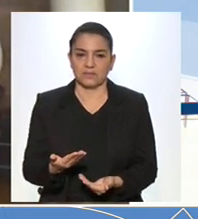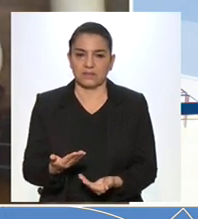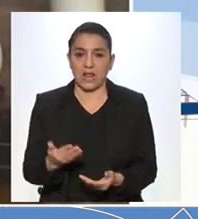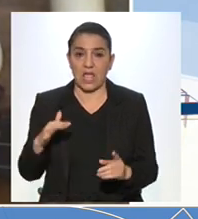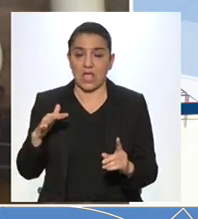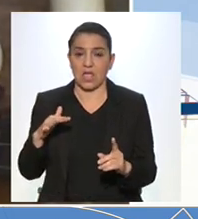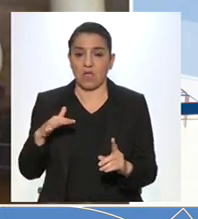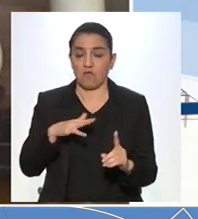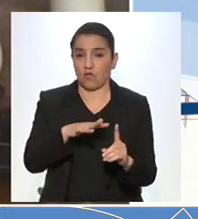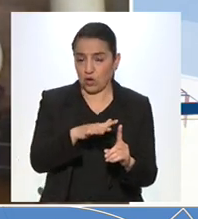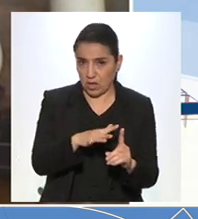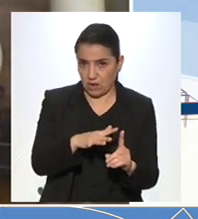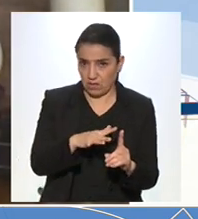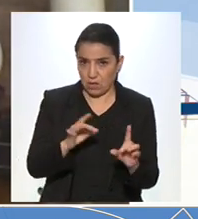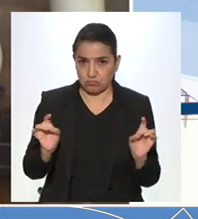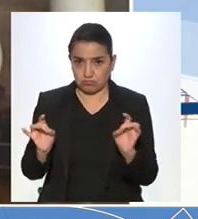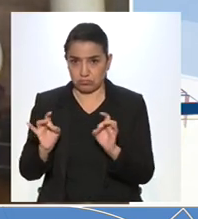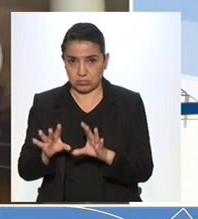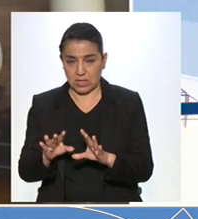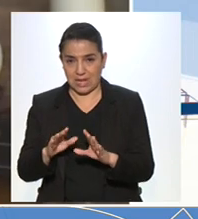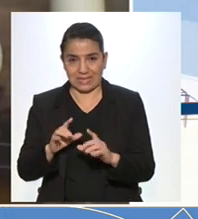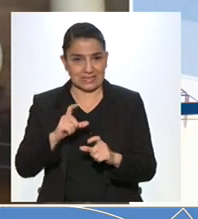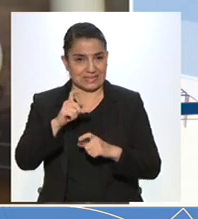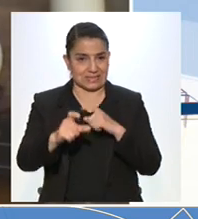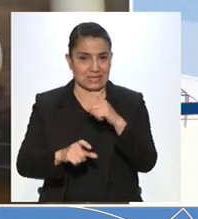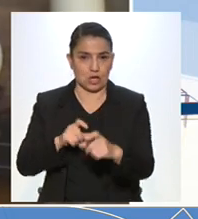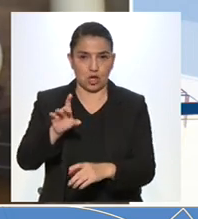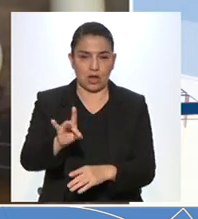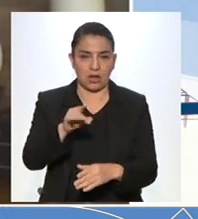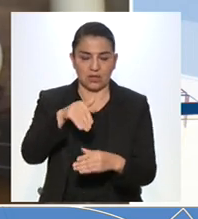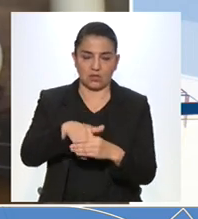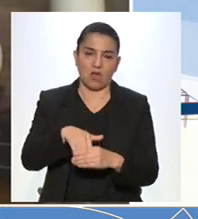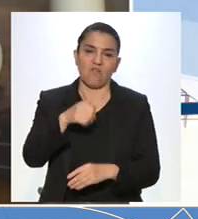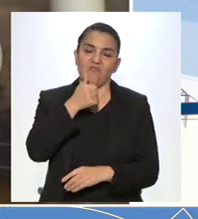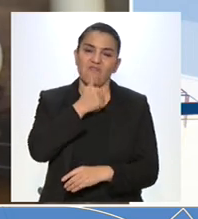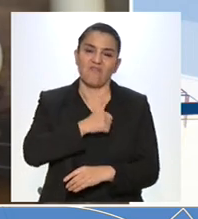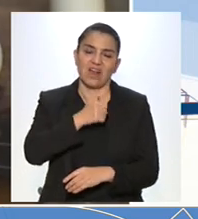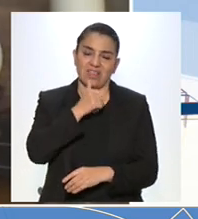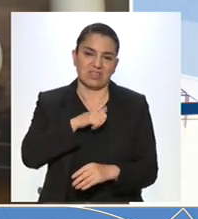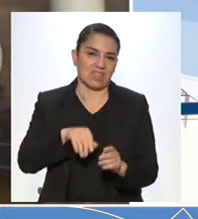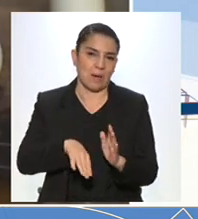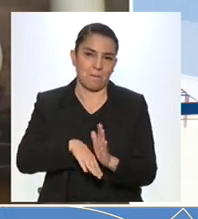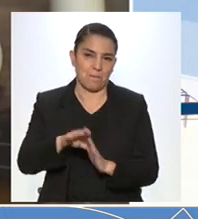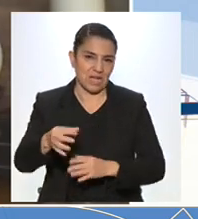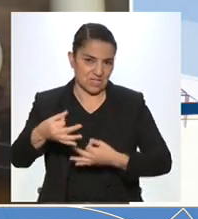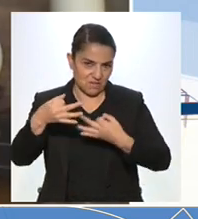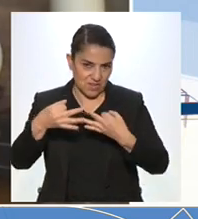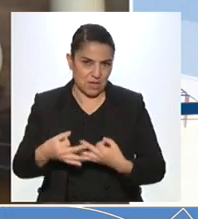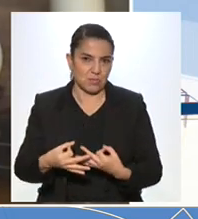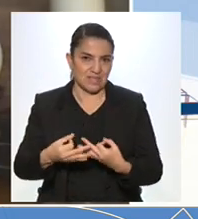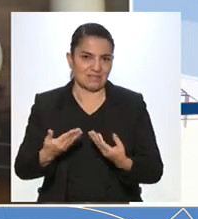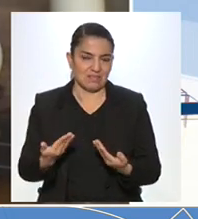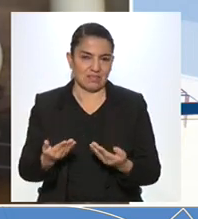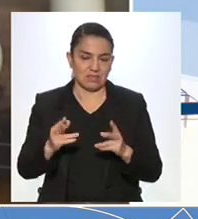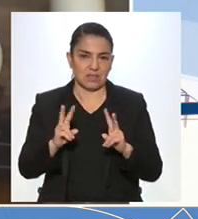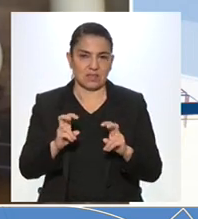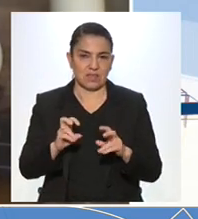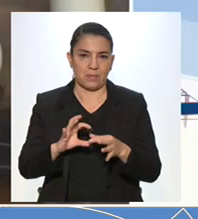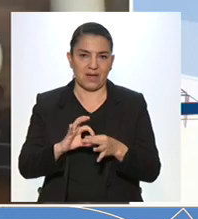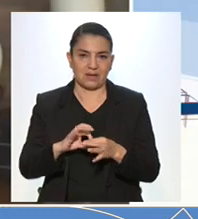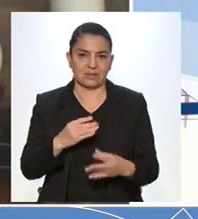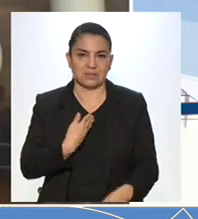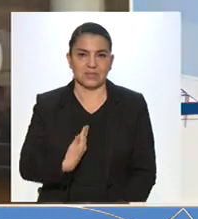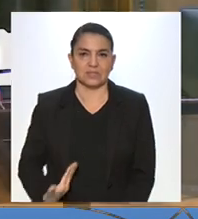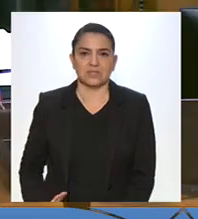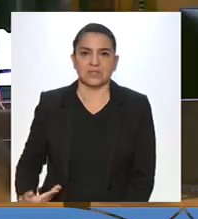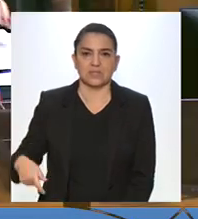influibles a partir de lo que ocurre con los ciclos electorales, creo que le ha faltado algo mayor firmeza en esta materia. Gracias, señora